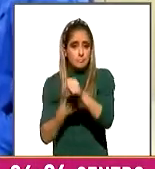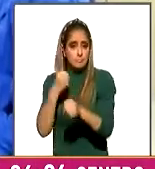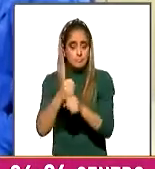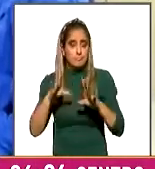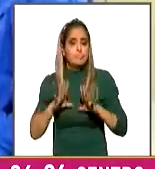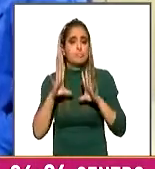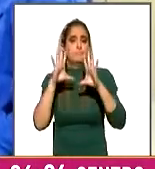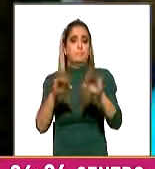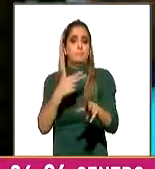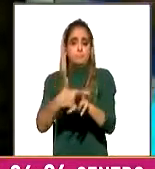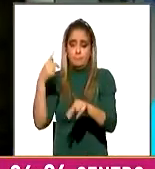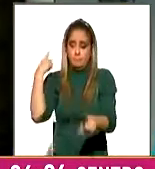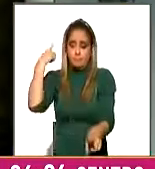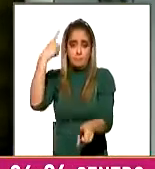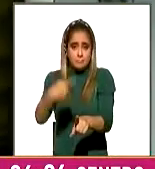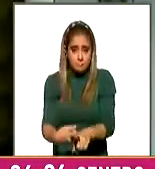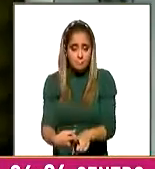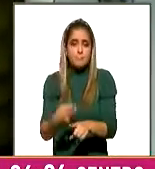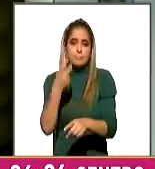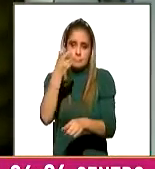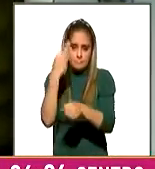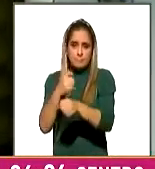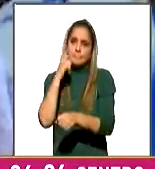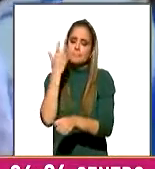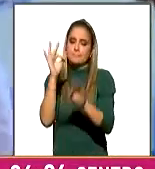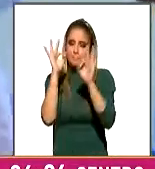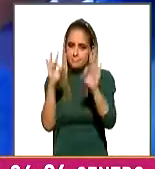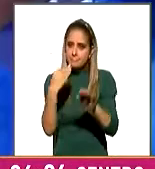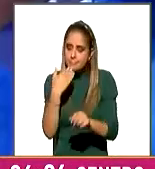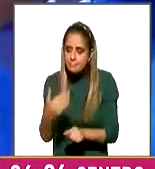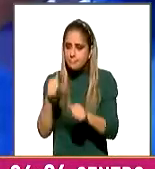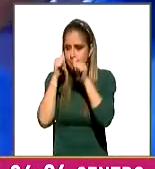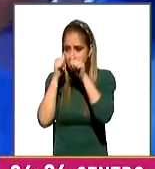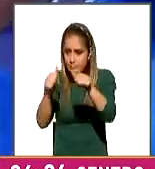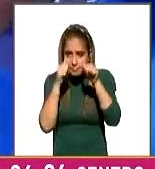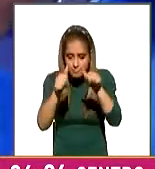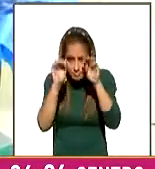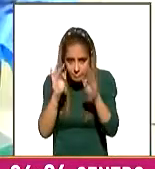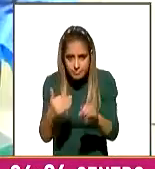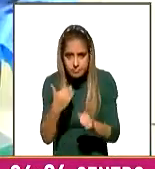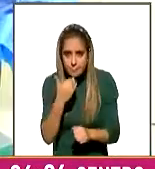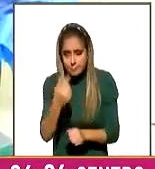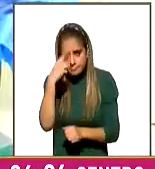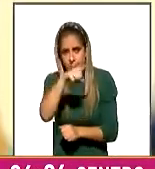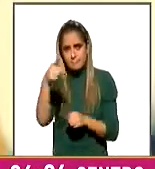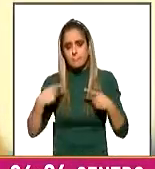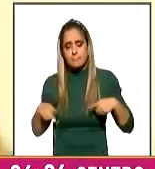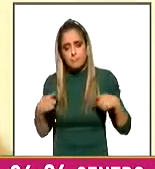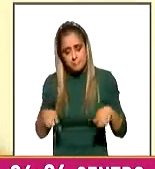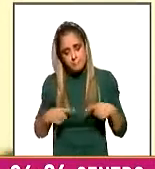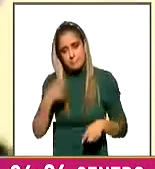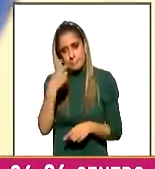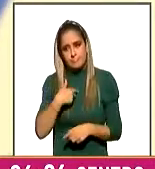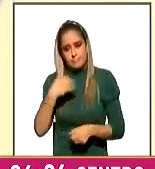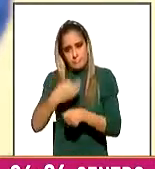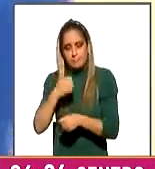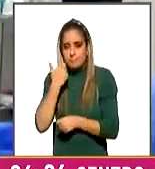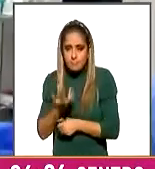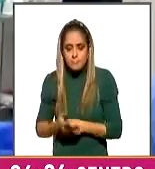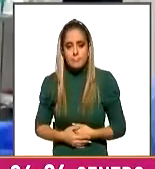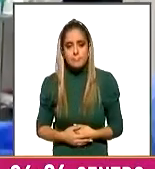fundamental este gran instituto que ya prácticamente cumplirá 62 años de fundados, pues recupere